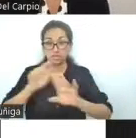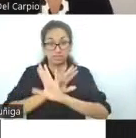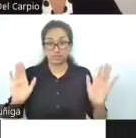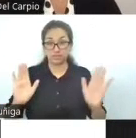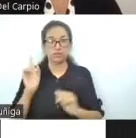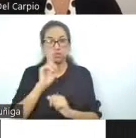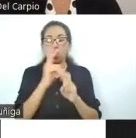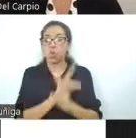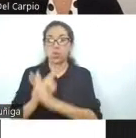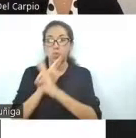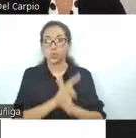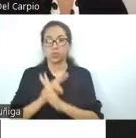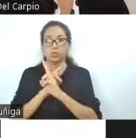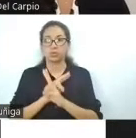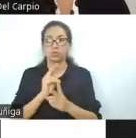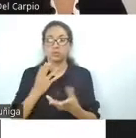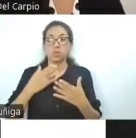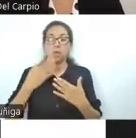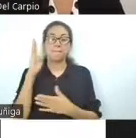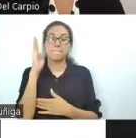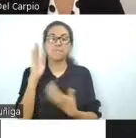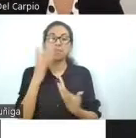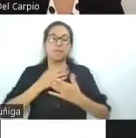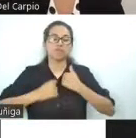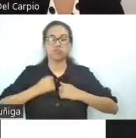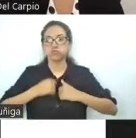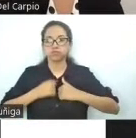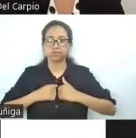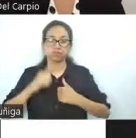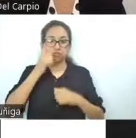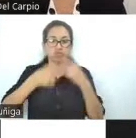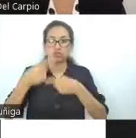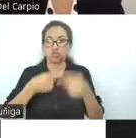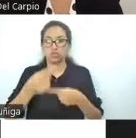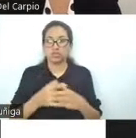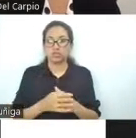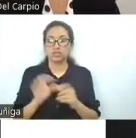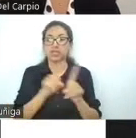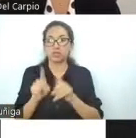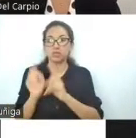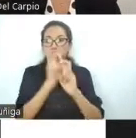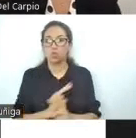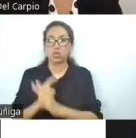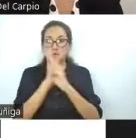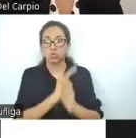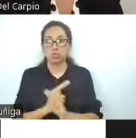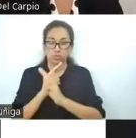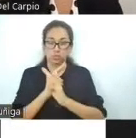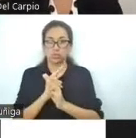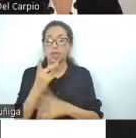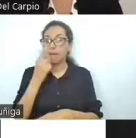tener en nuestro baño diario, sino los cuidados que debemos tener durante